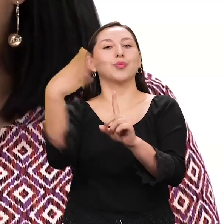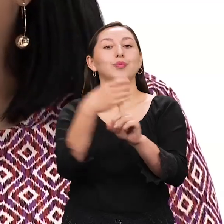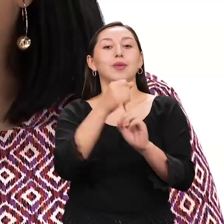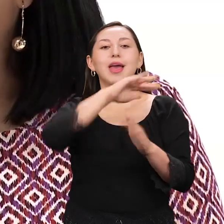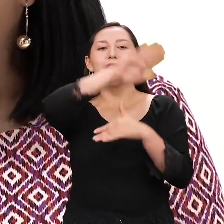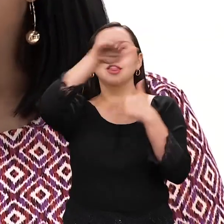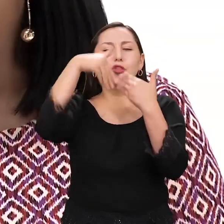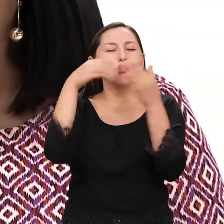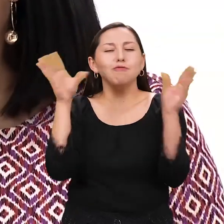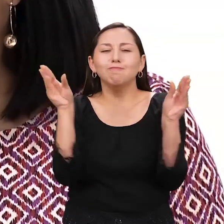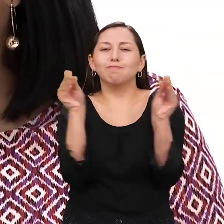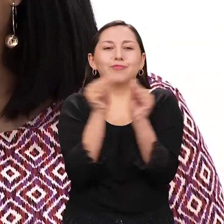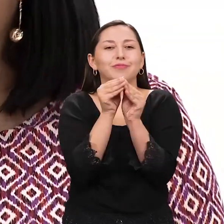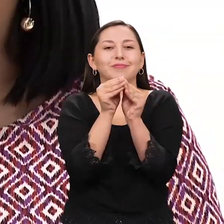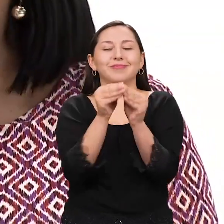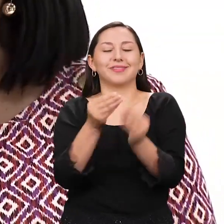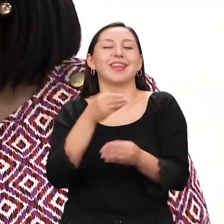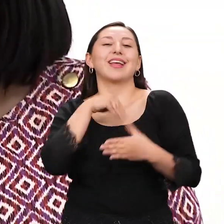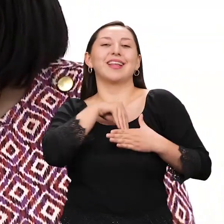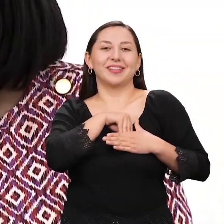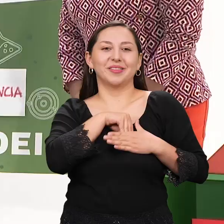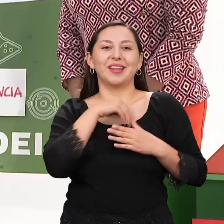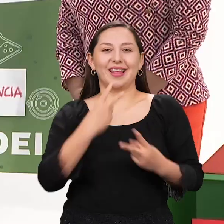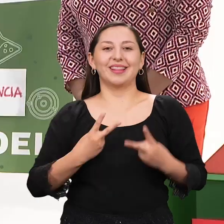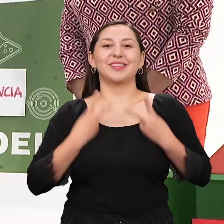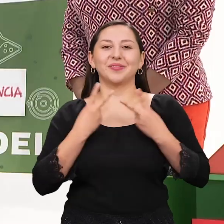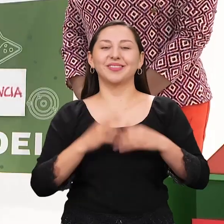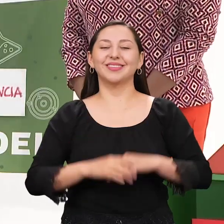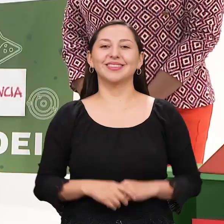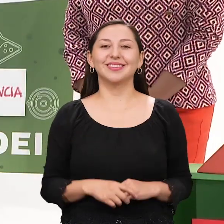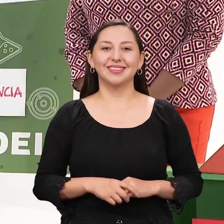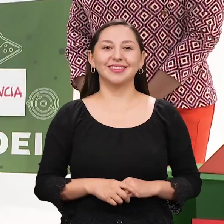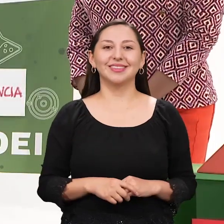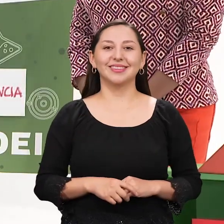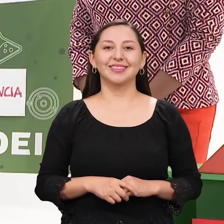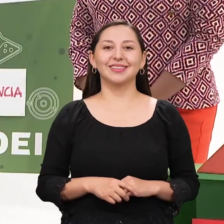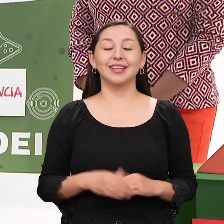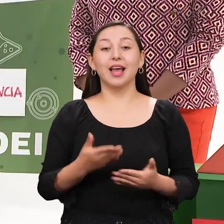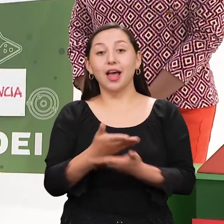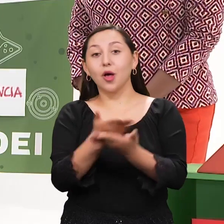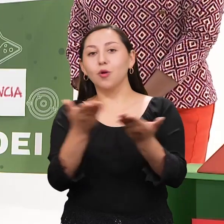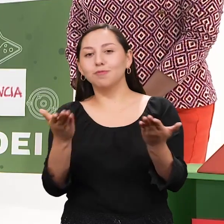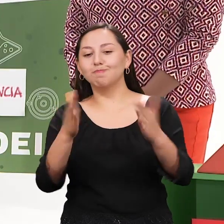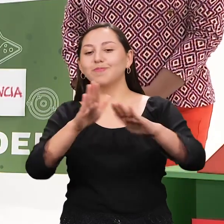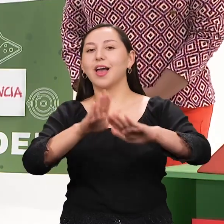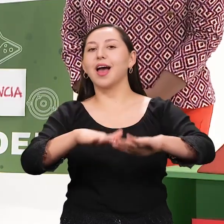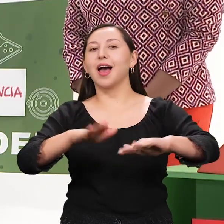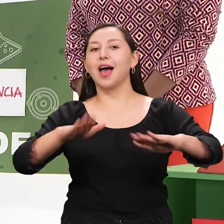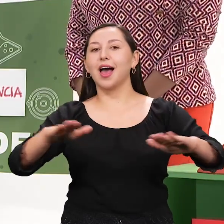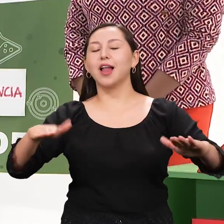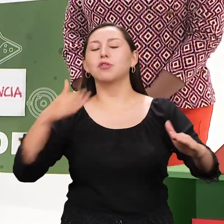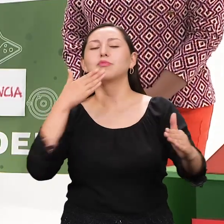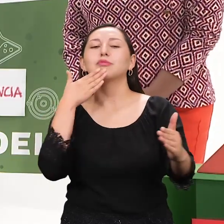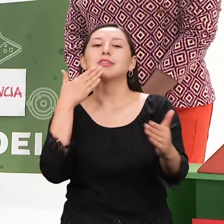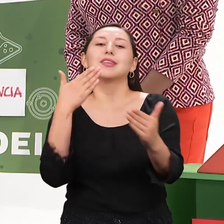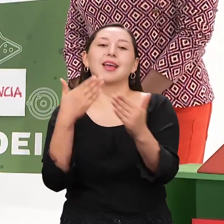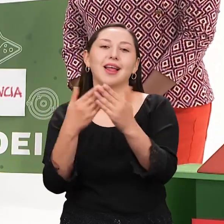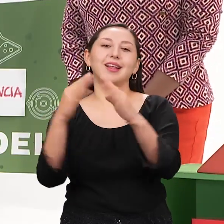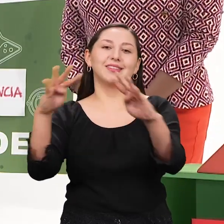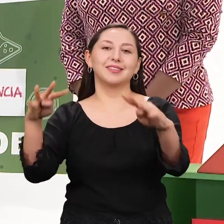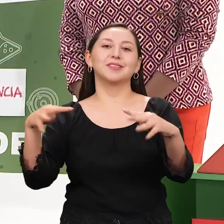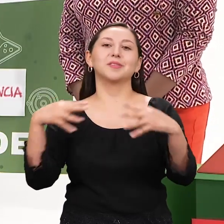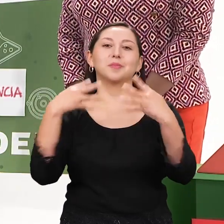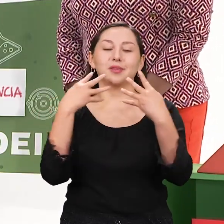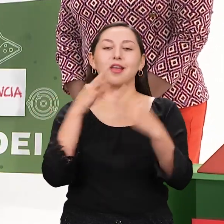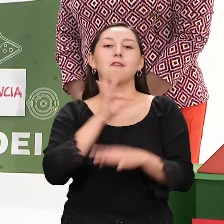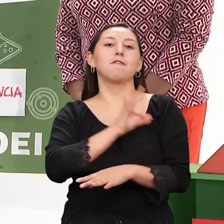pero creo que todo esto se logra siendo coherente en la vida. Y también a las estudiantes que hoy nos acompañaron, queremos